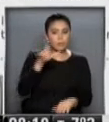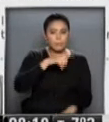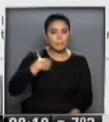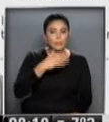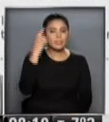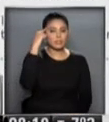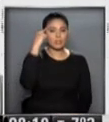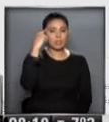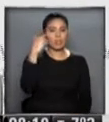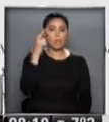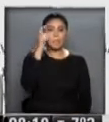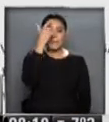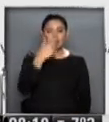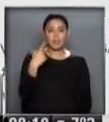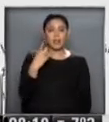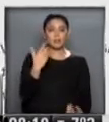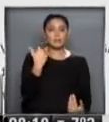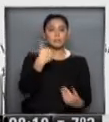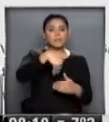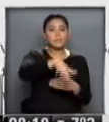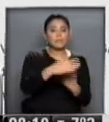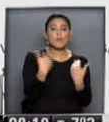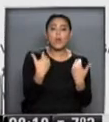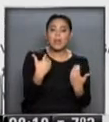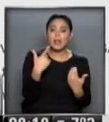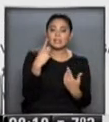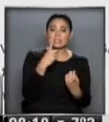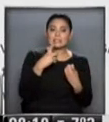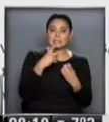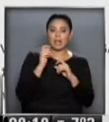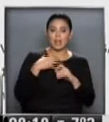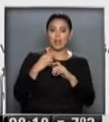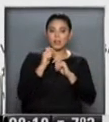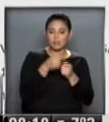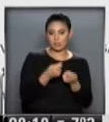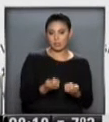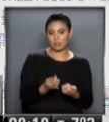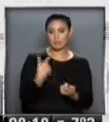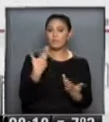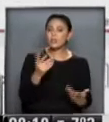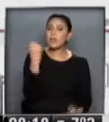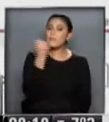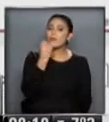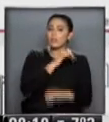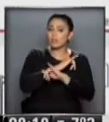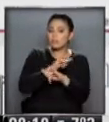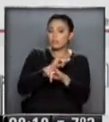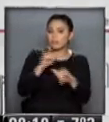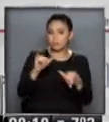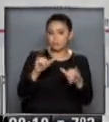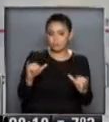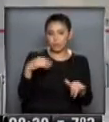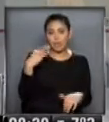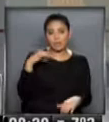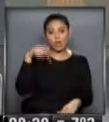de que uno muy probablemente necesite de este acto de amor es algo importante que se debe instalar me parece que hay que